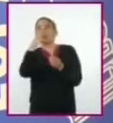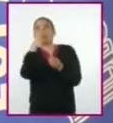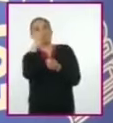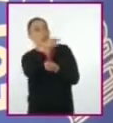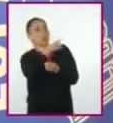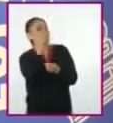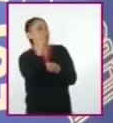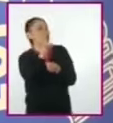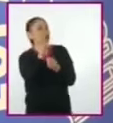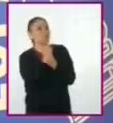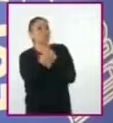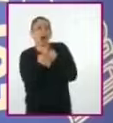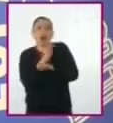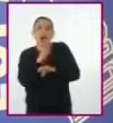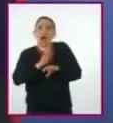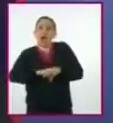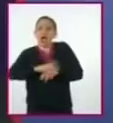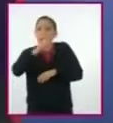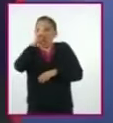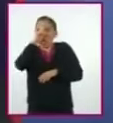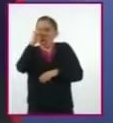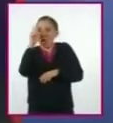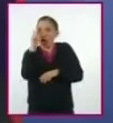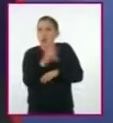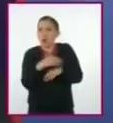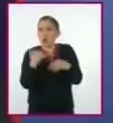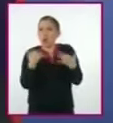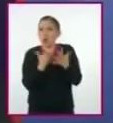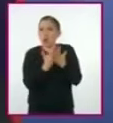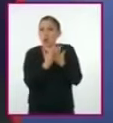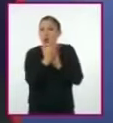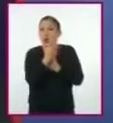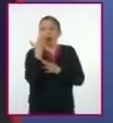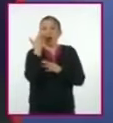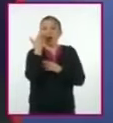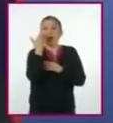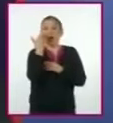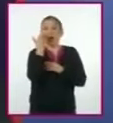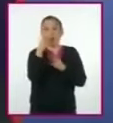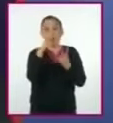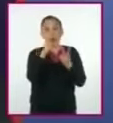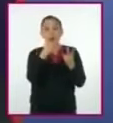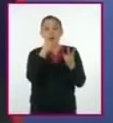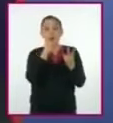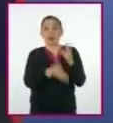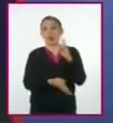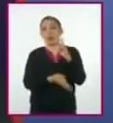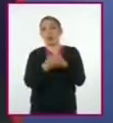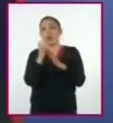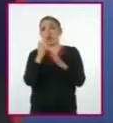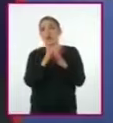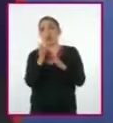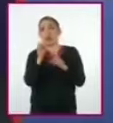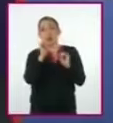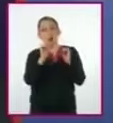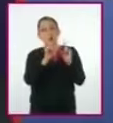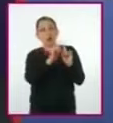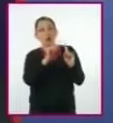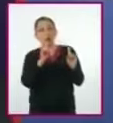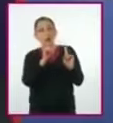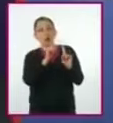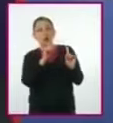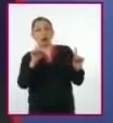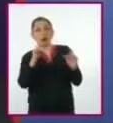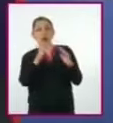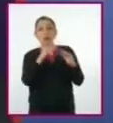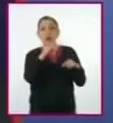ella lo amaba más. Con el tiempo, él fue ausentándose cada vez más de la